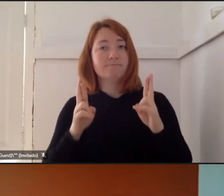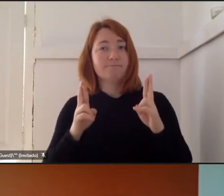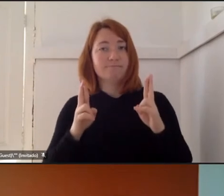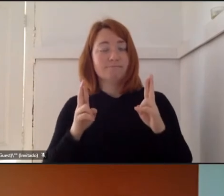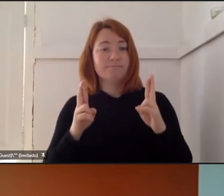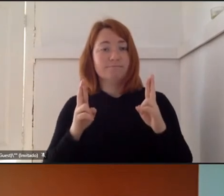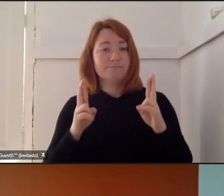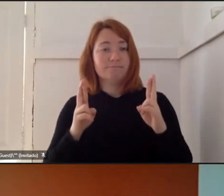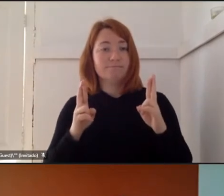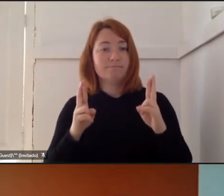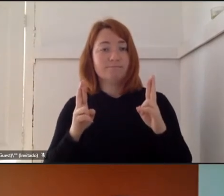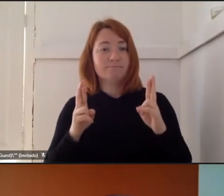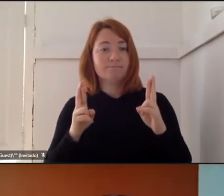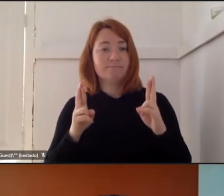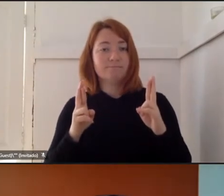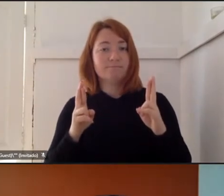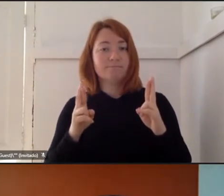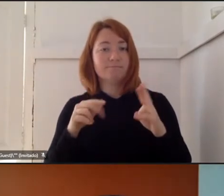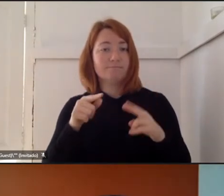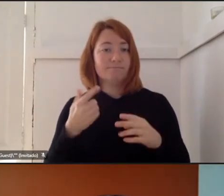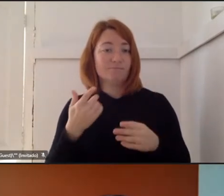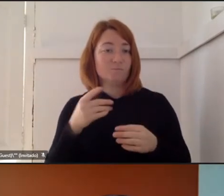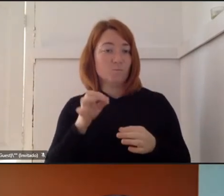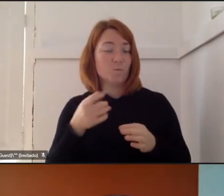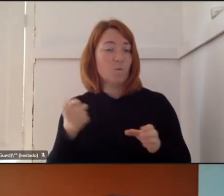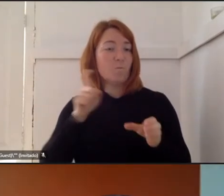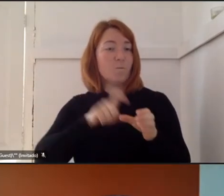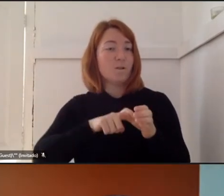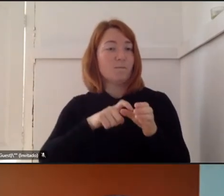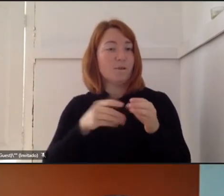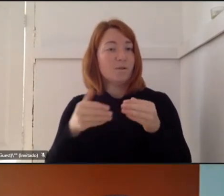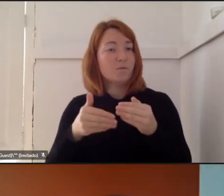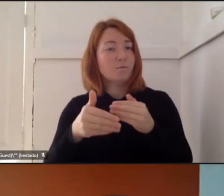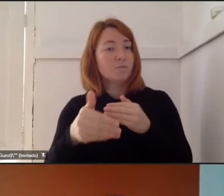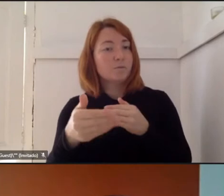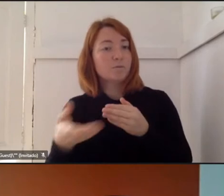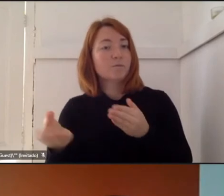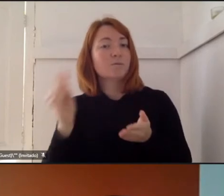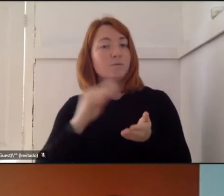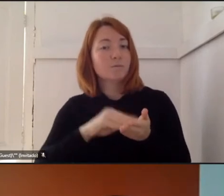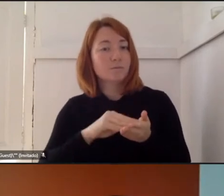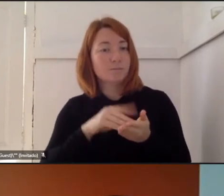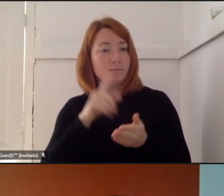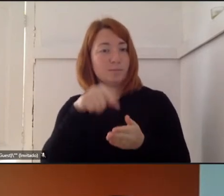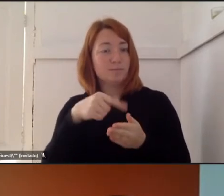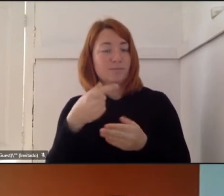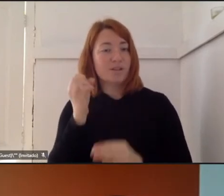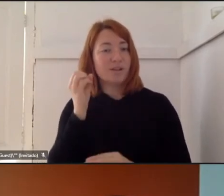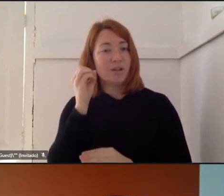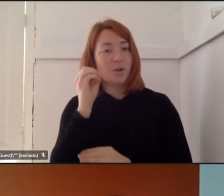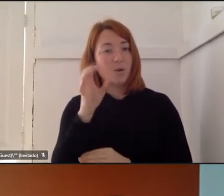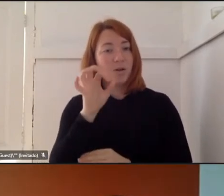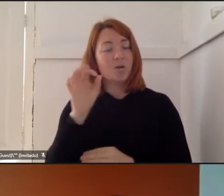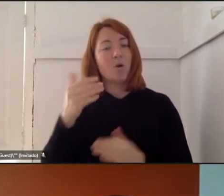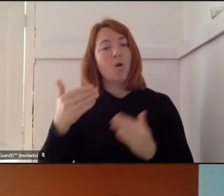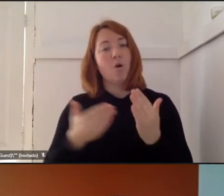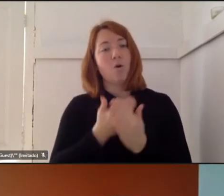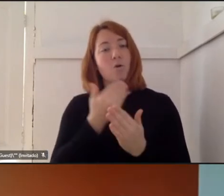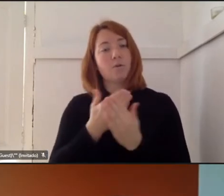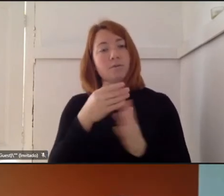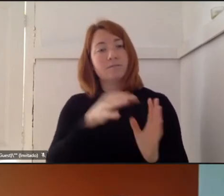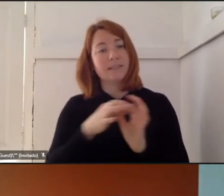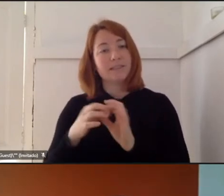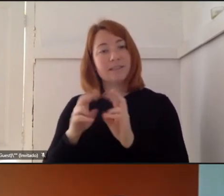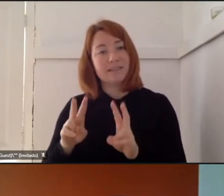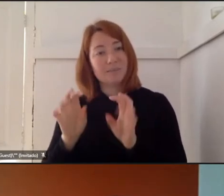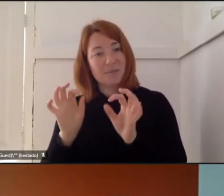contar con tus aportaciones en futuros congresos y jornadas que tengamos sobre este tema,